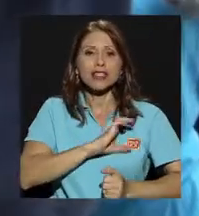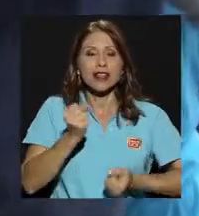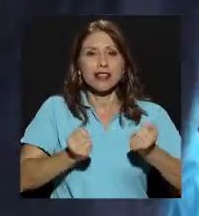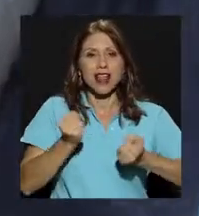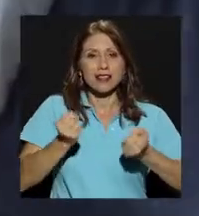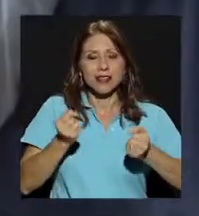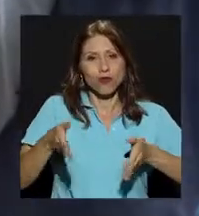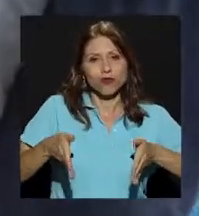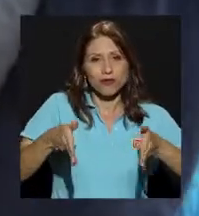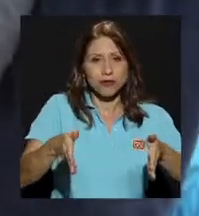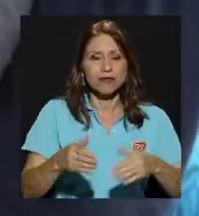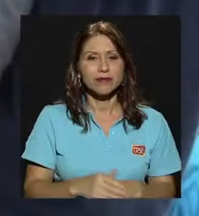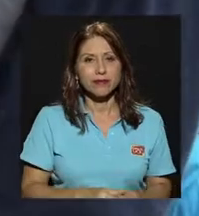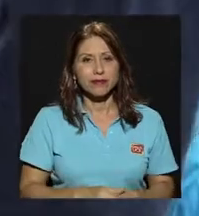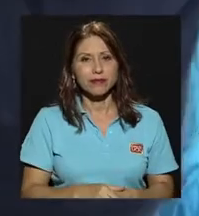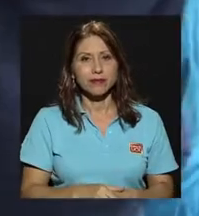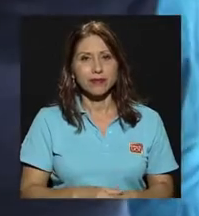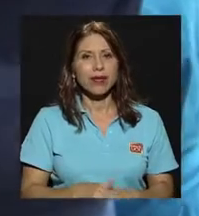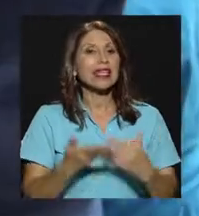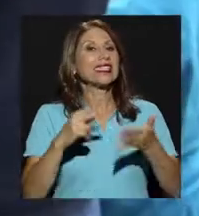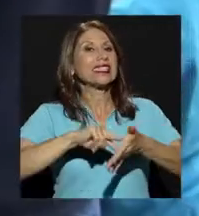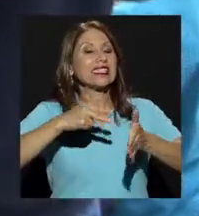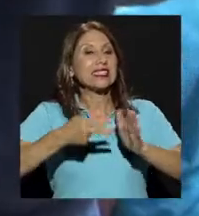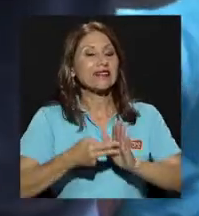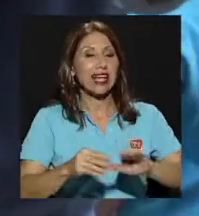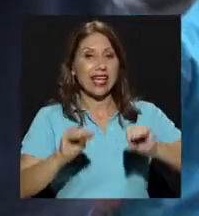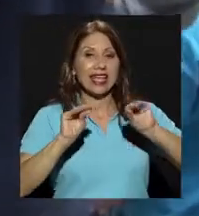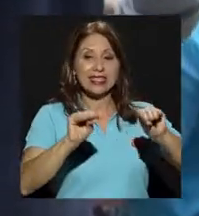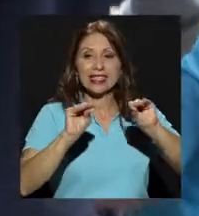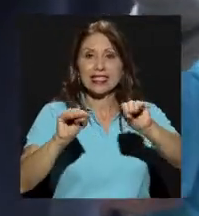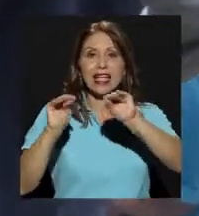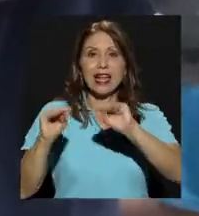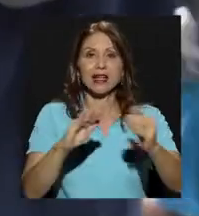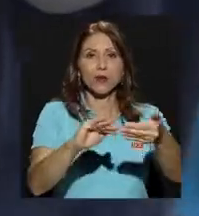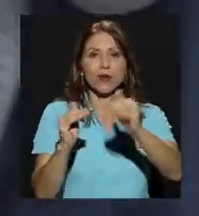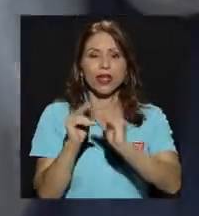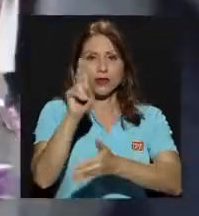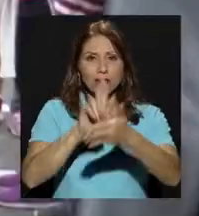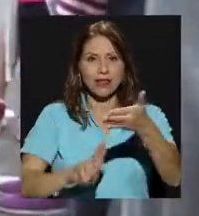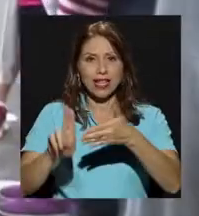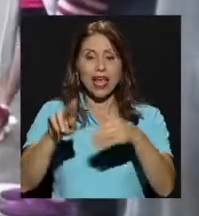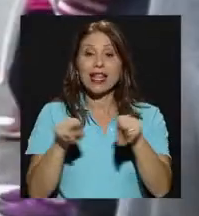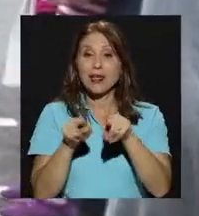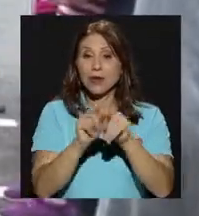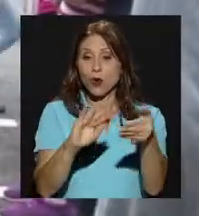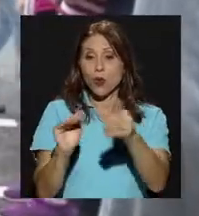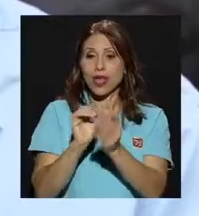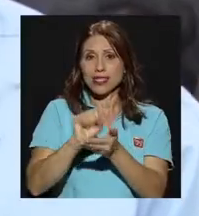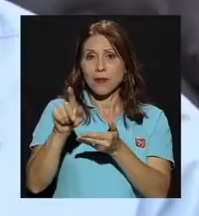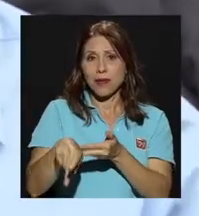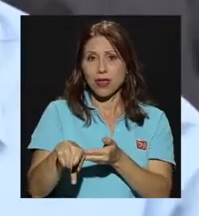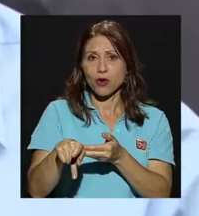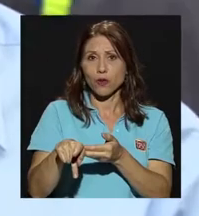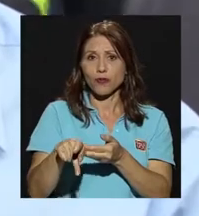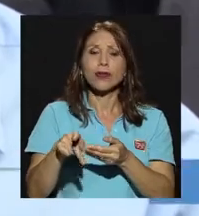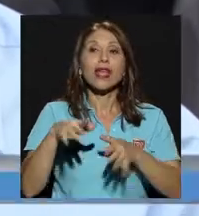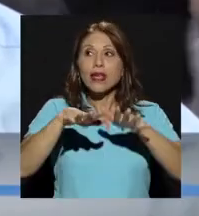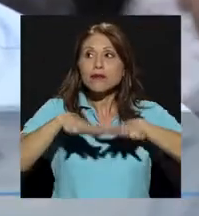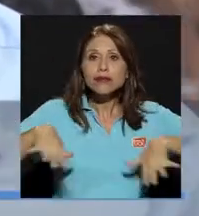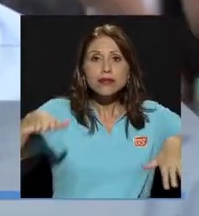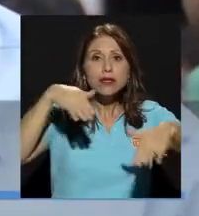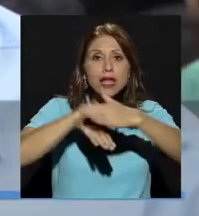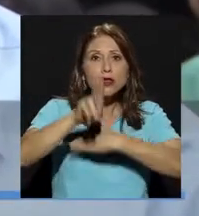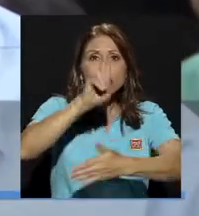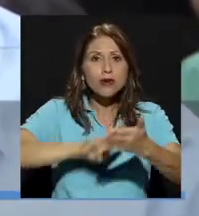vías públicas. Es enseñarle a la comunidad universitaria y a la comunidad de San Pedro que dentro de la